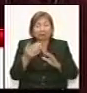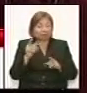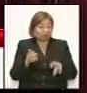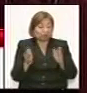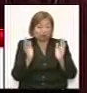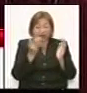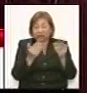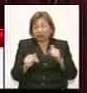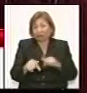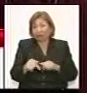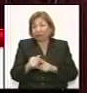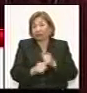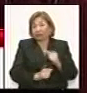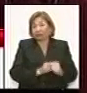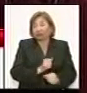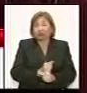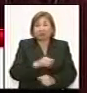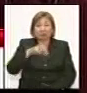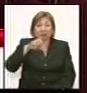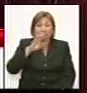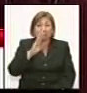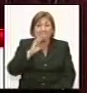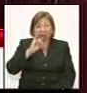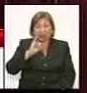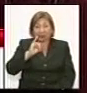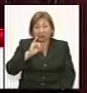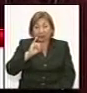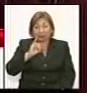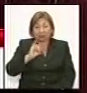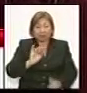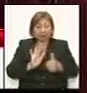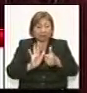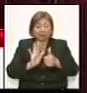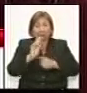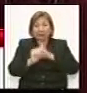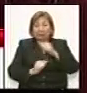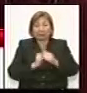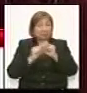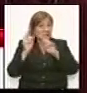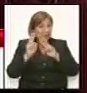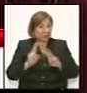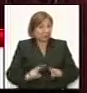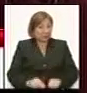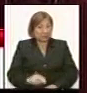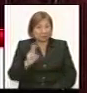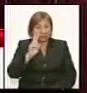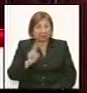parecido. El PBI en los últimos 6 años de Venezuela